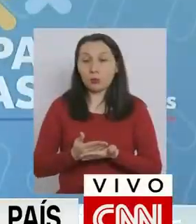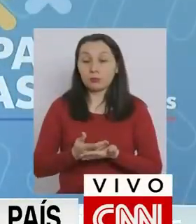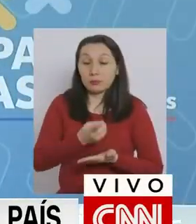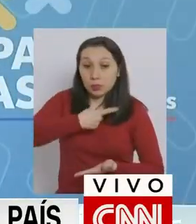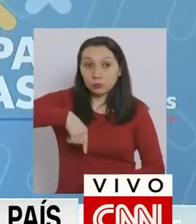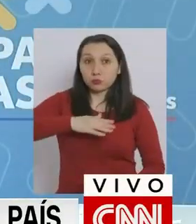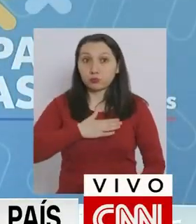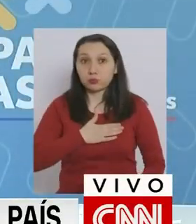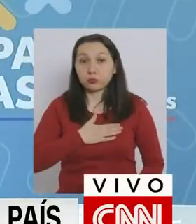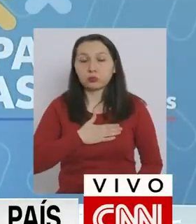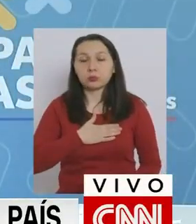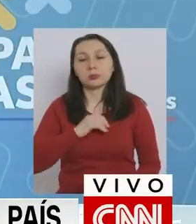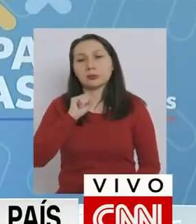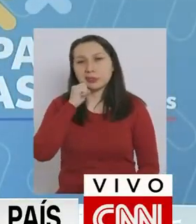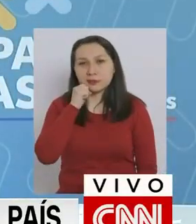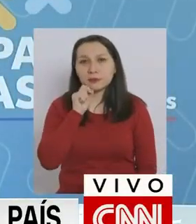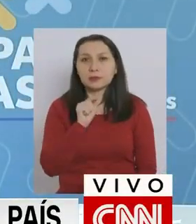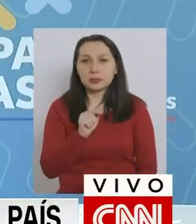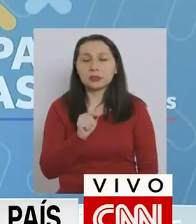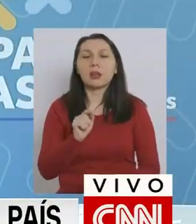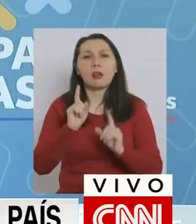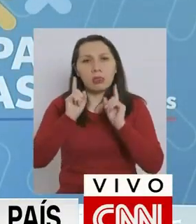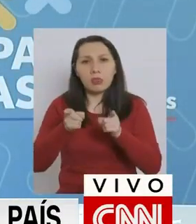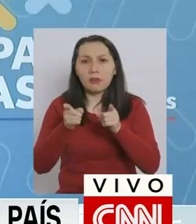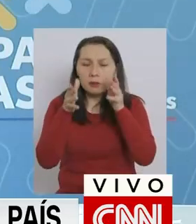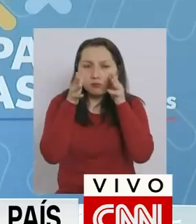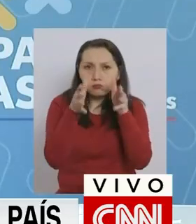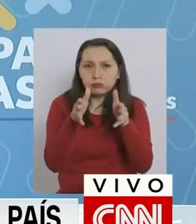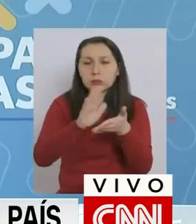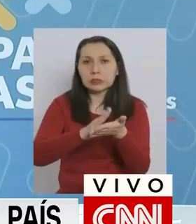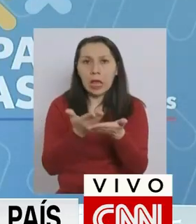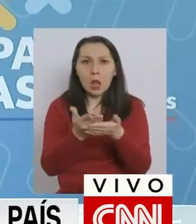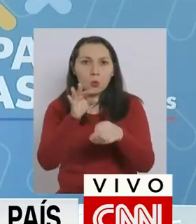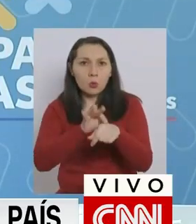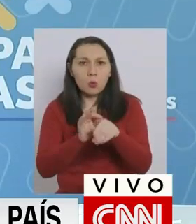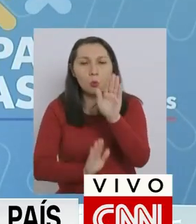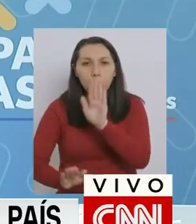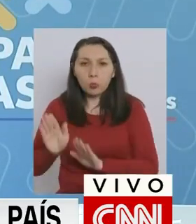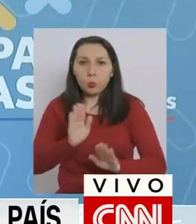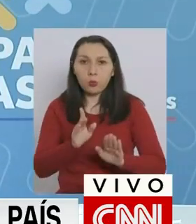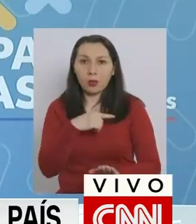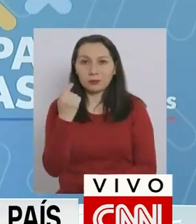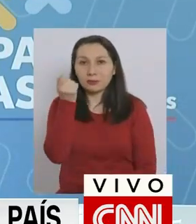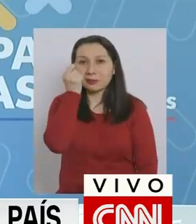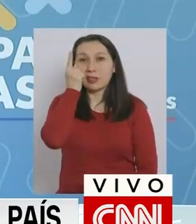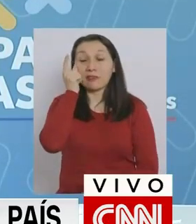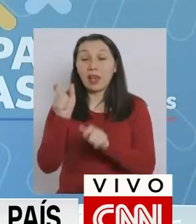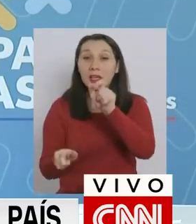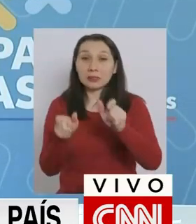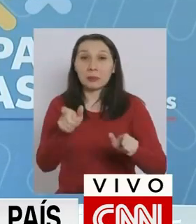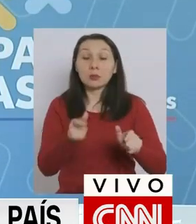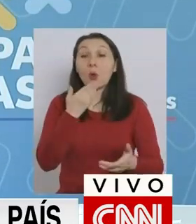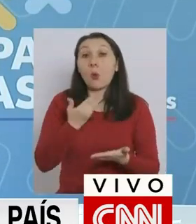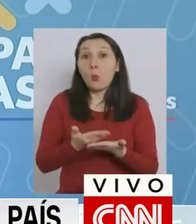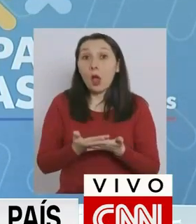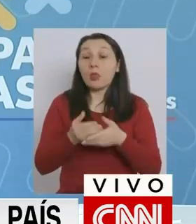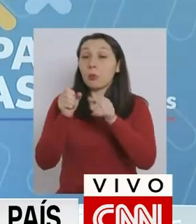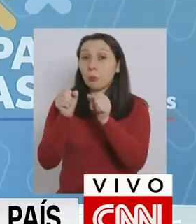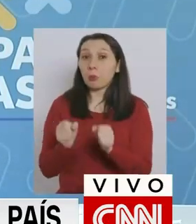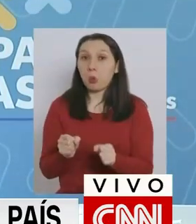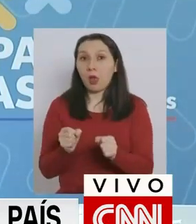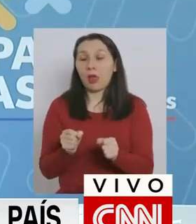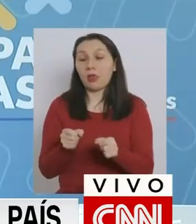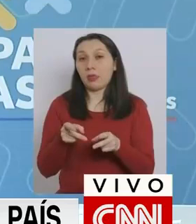Para nosotros es una medida sanitaria. Nosotros sabemos que la gente, cuando tiene la